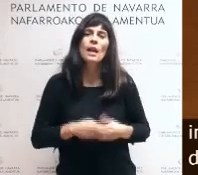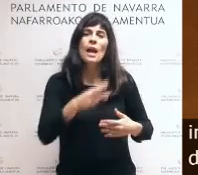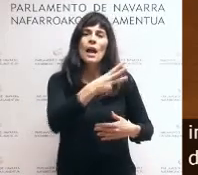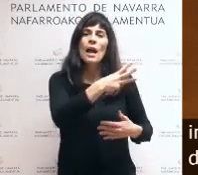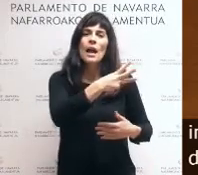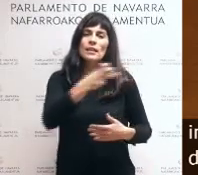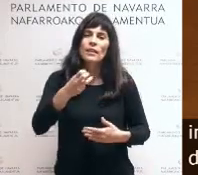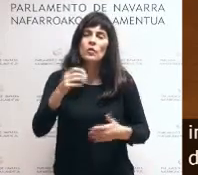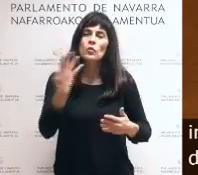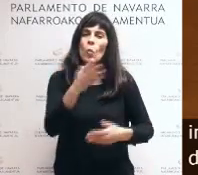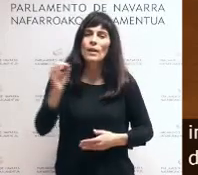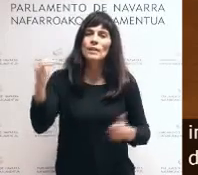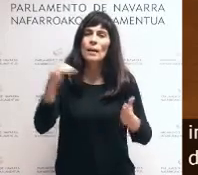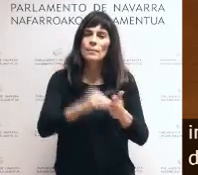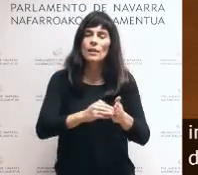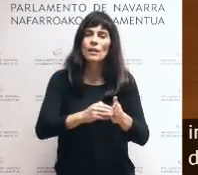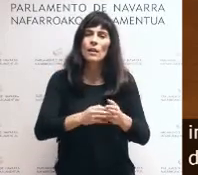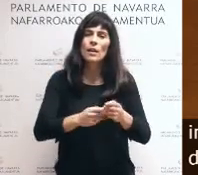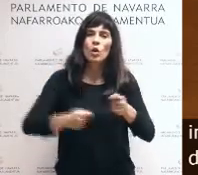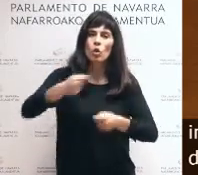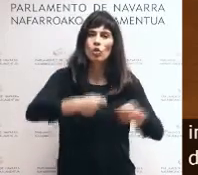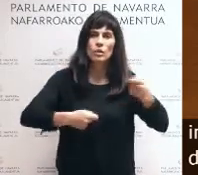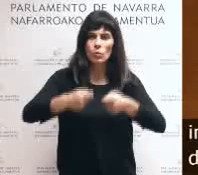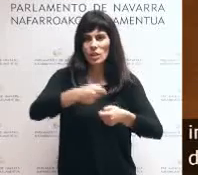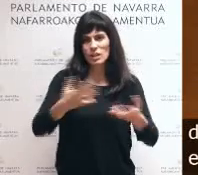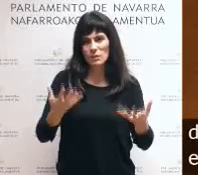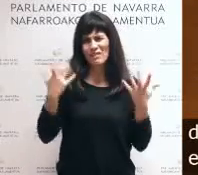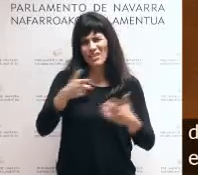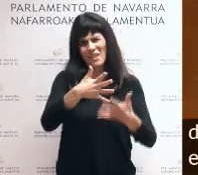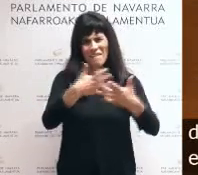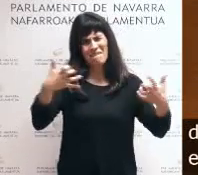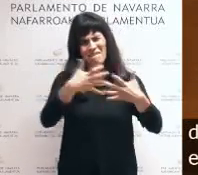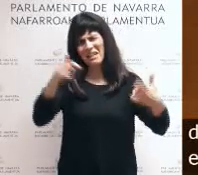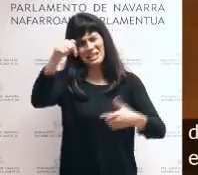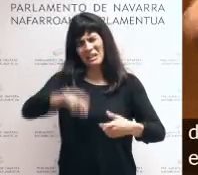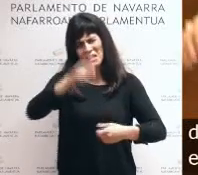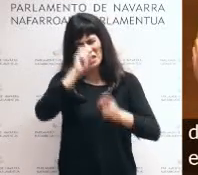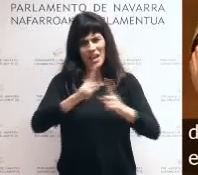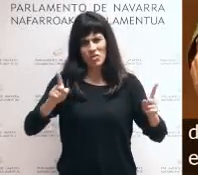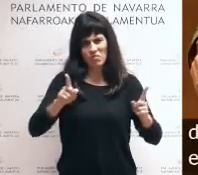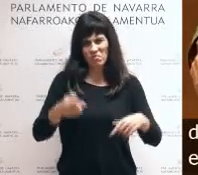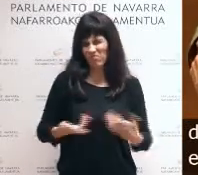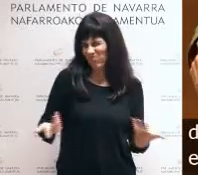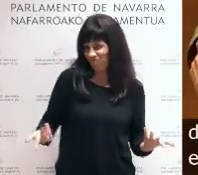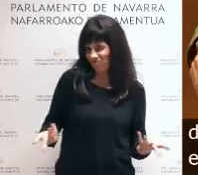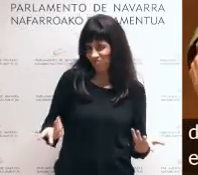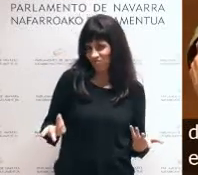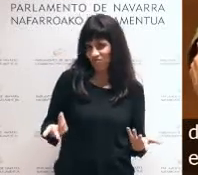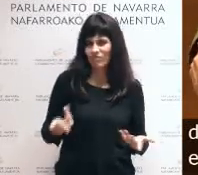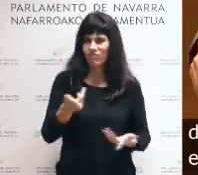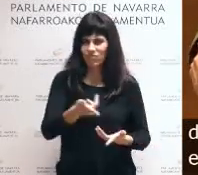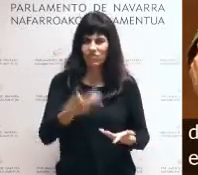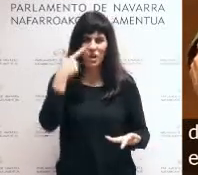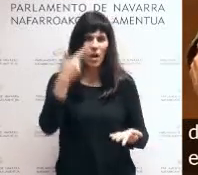340.000 contribuyentes beneficiarios. Este es el eslogan de este año, como las Javieradas. Este es el argumentario que les han pasado